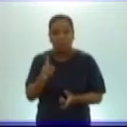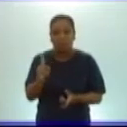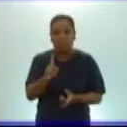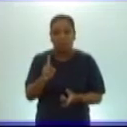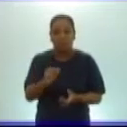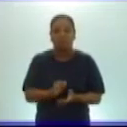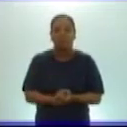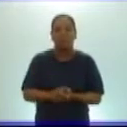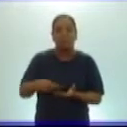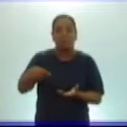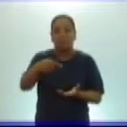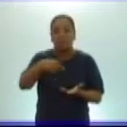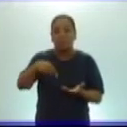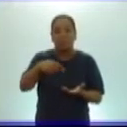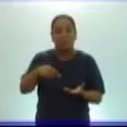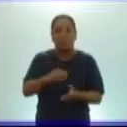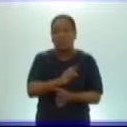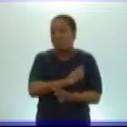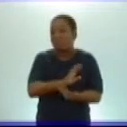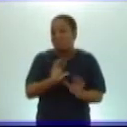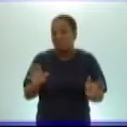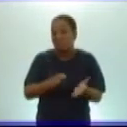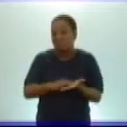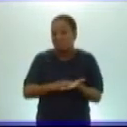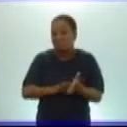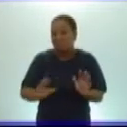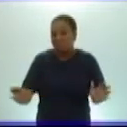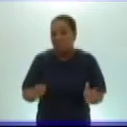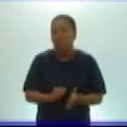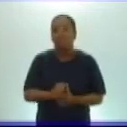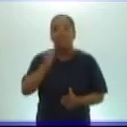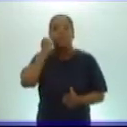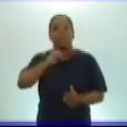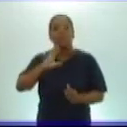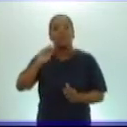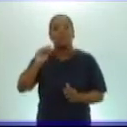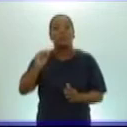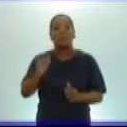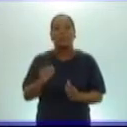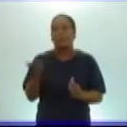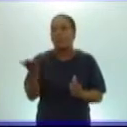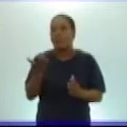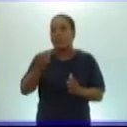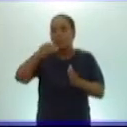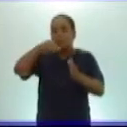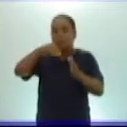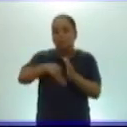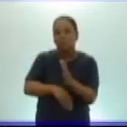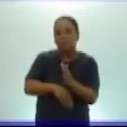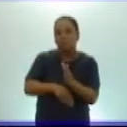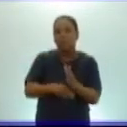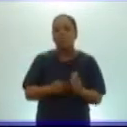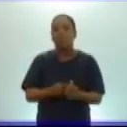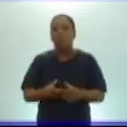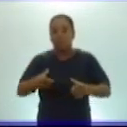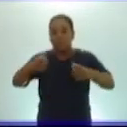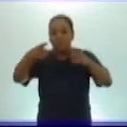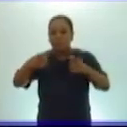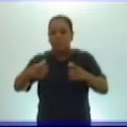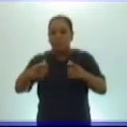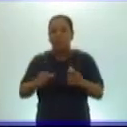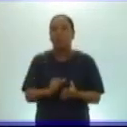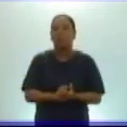solubilidad. Y además estamos diciendo que se deposita rápidamente en el fondo del recipiente. Que se